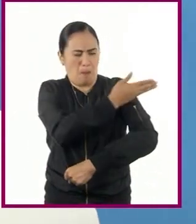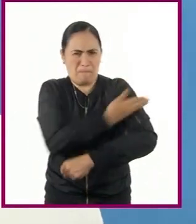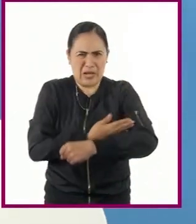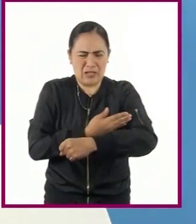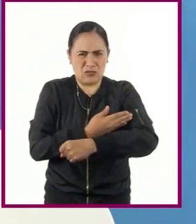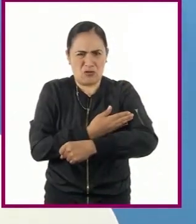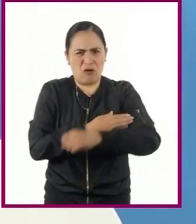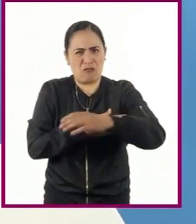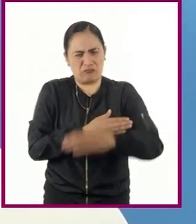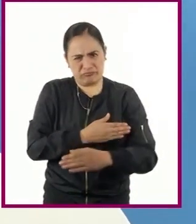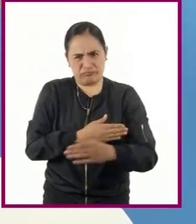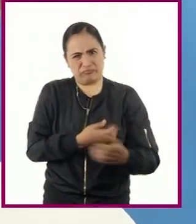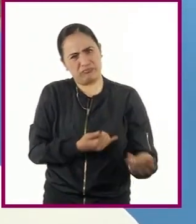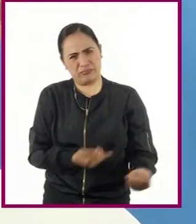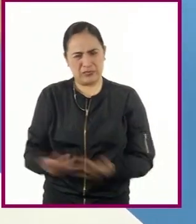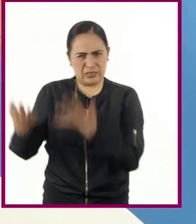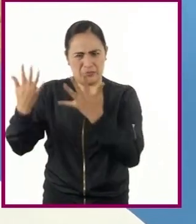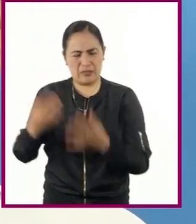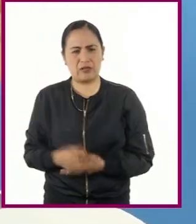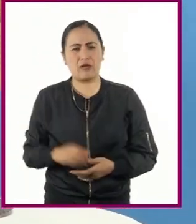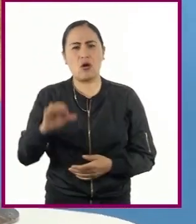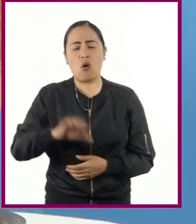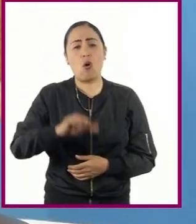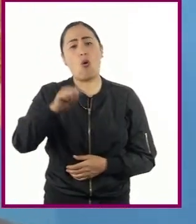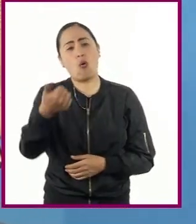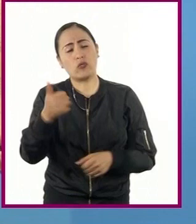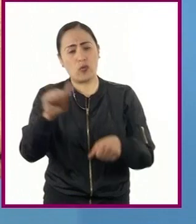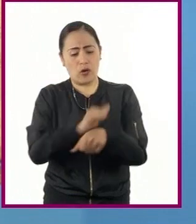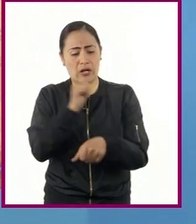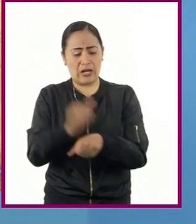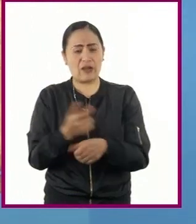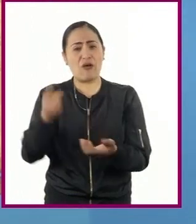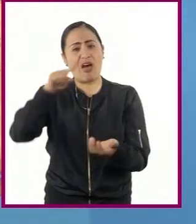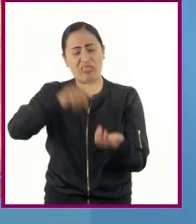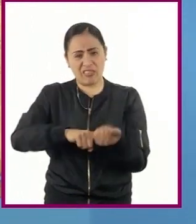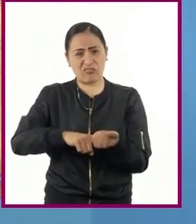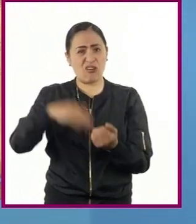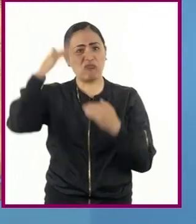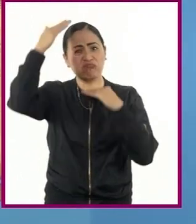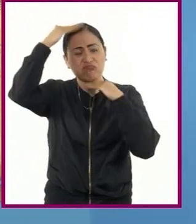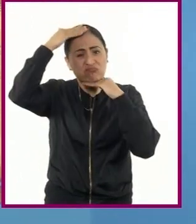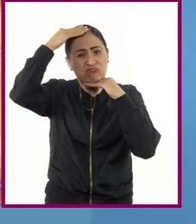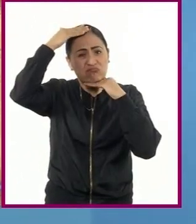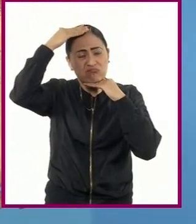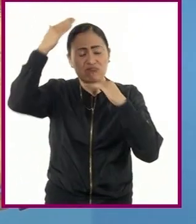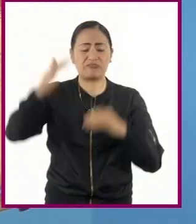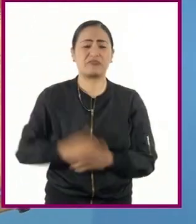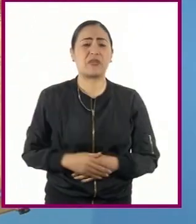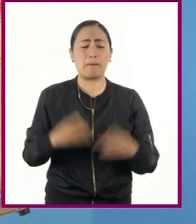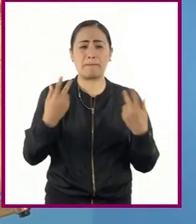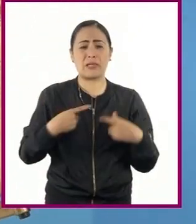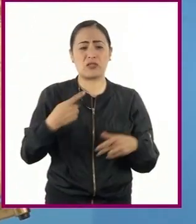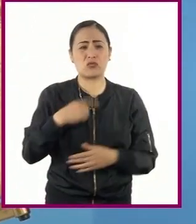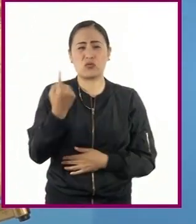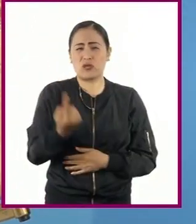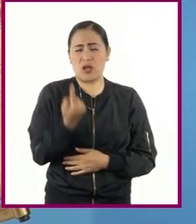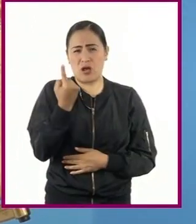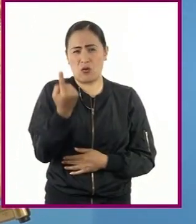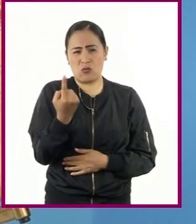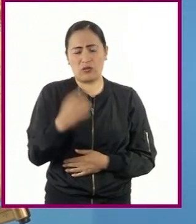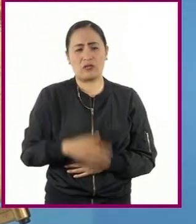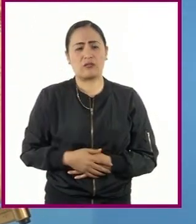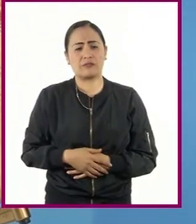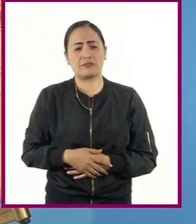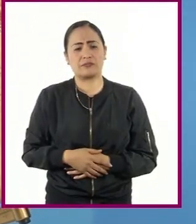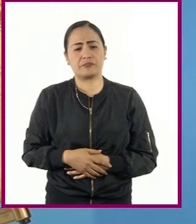carretilla. Otro conducía un carro con una cabeza adentro. Una persona aguanta poco